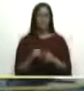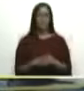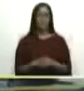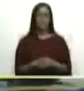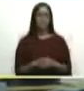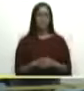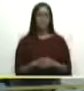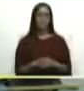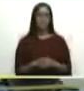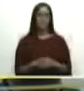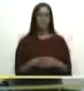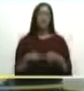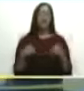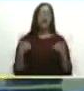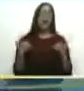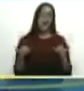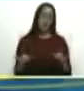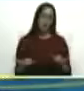Ahora,